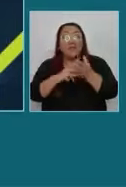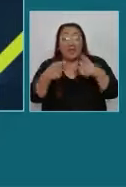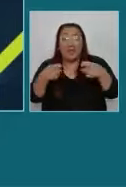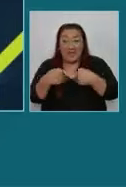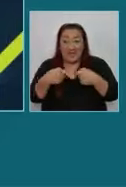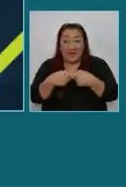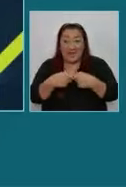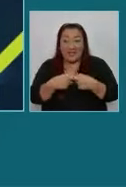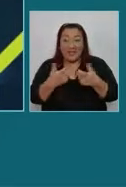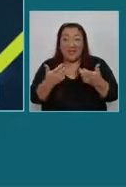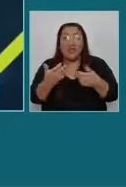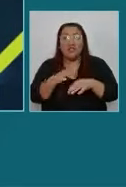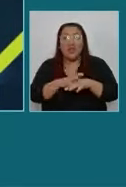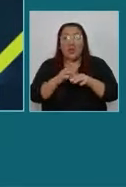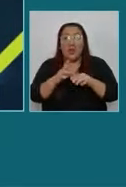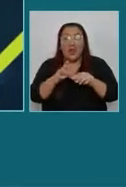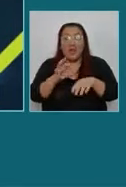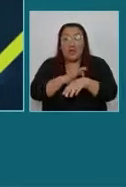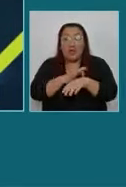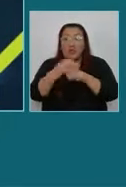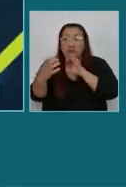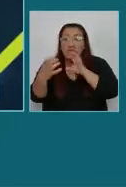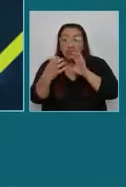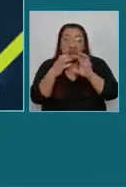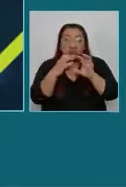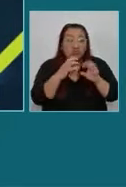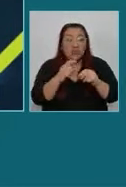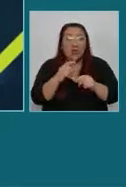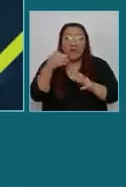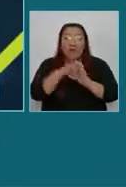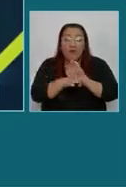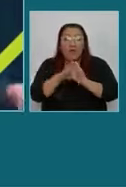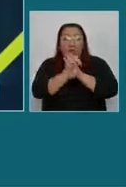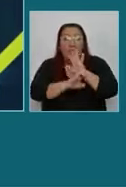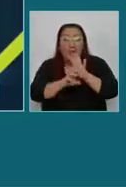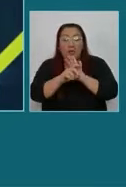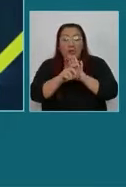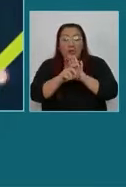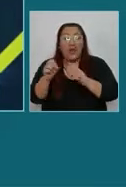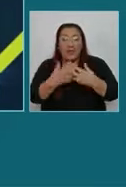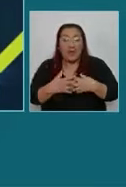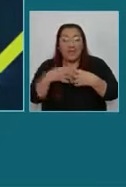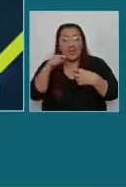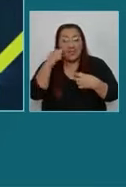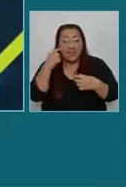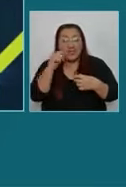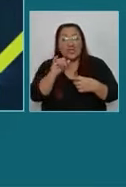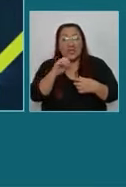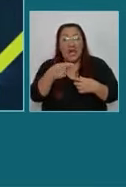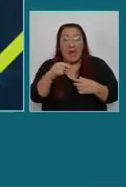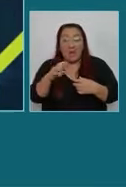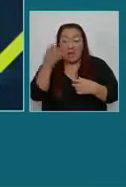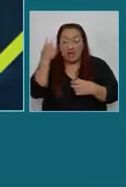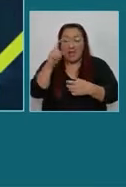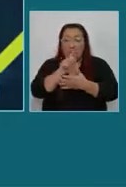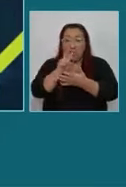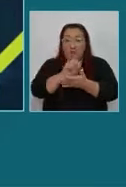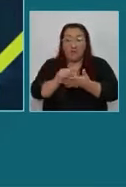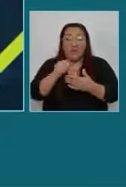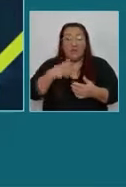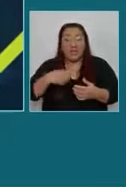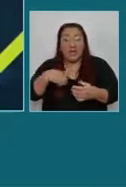de Piura. Smart Doctor levantó $1.5 millones entre fondos europeos, americanos, de China y Singapur, eso fue hace 2 meses.